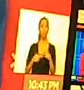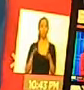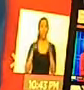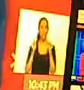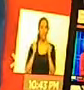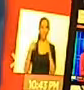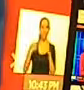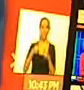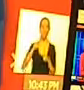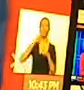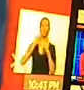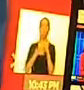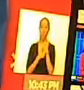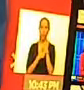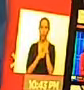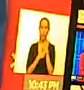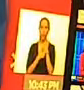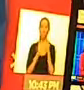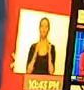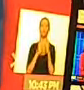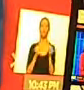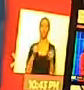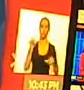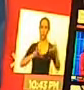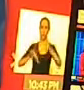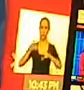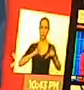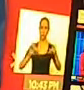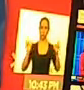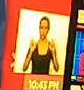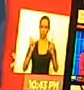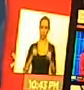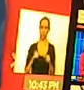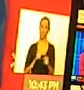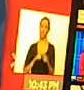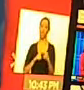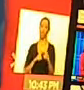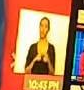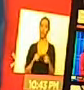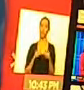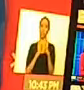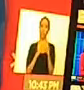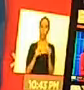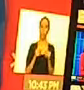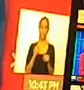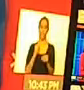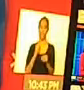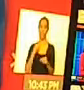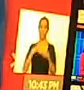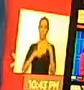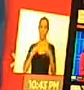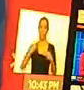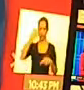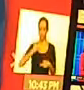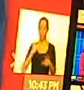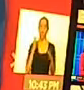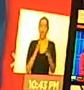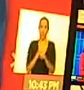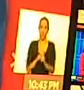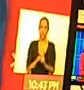señor Juan Guaidó y todos sus laboratorios mediáticos. Entonces, todo el que se diga revolucionario y crea que